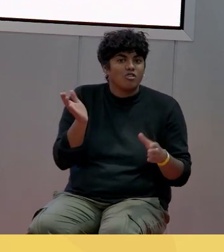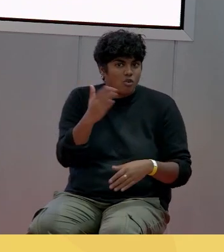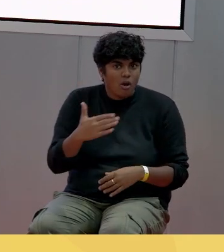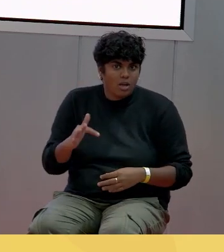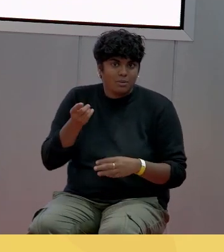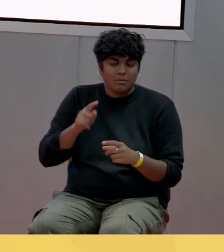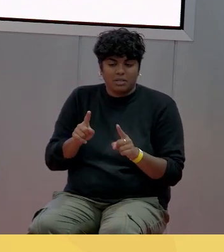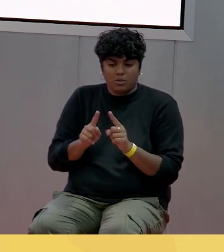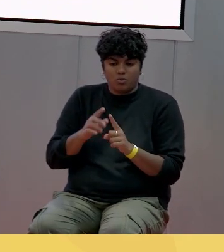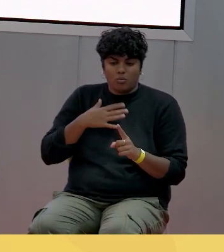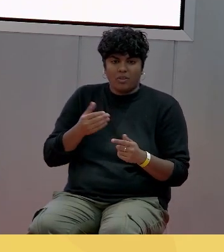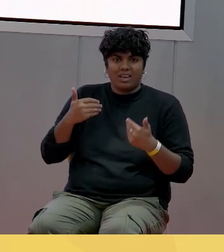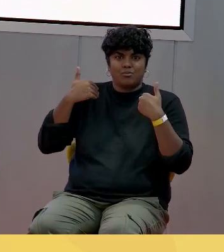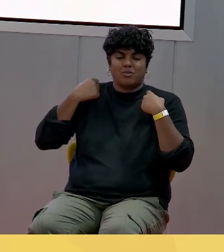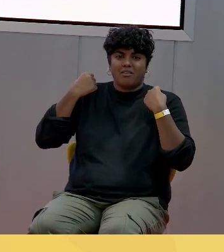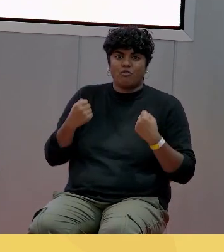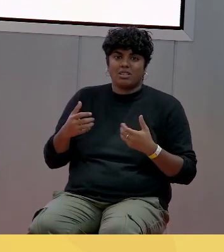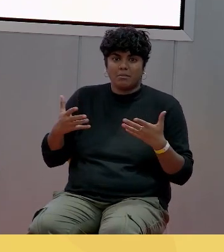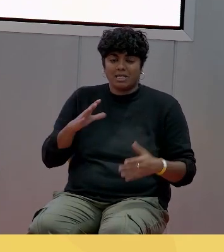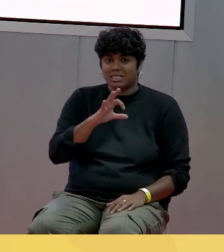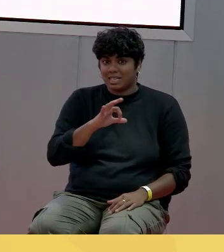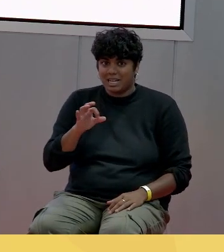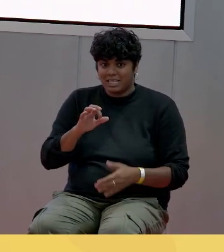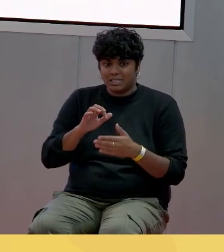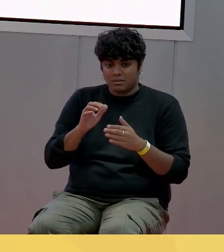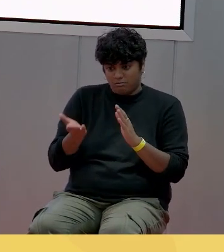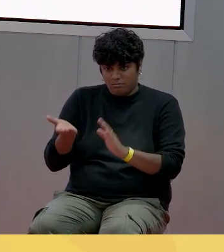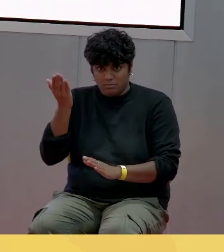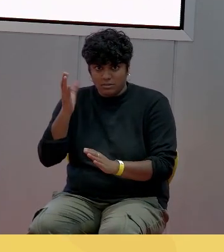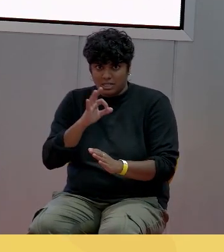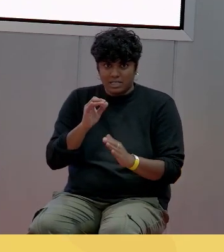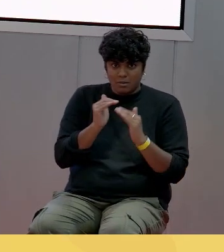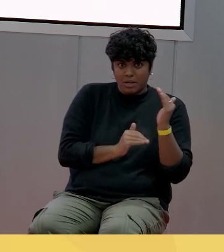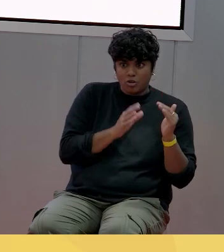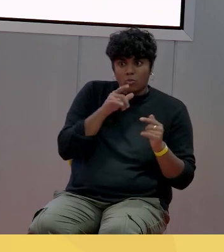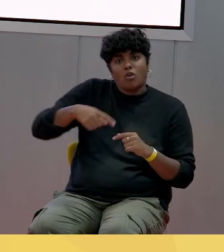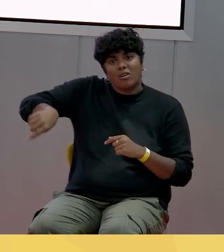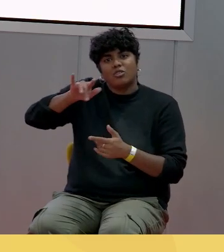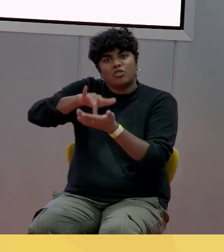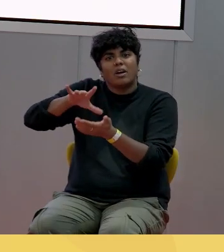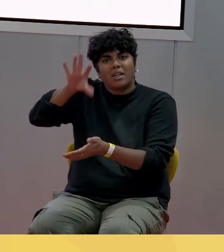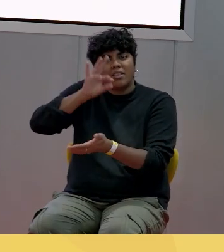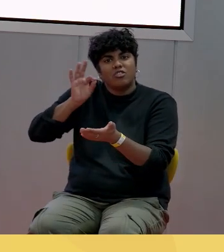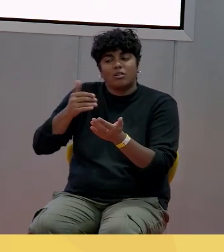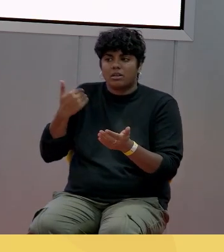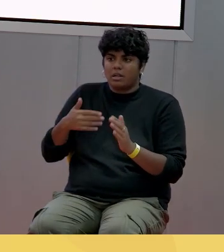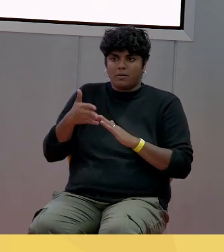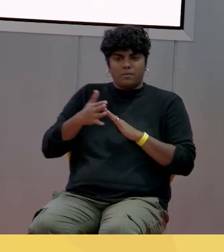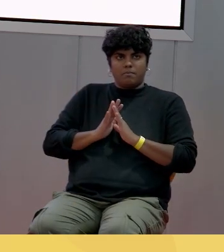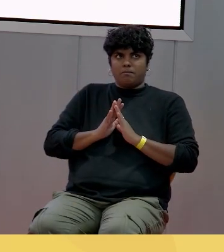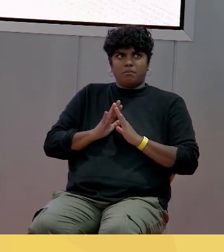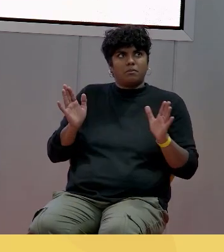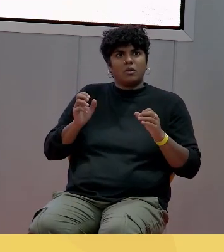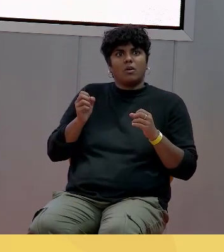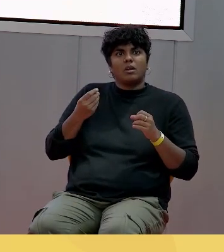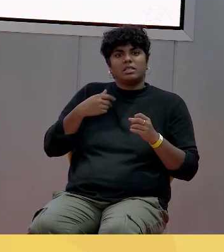más peso que la propia revisión CAS, mostrar que hay consecuencias por tomar estas decisiones. Y con eso termino, les dejo algunos enlaces